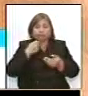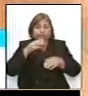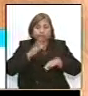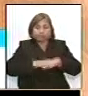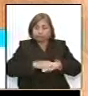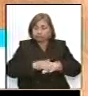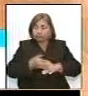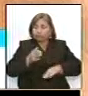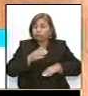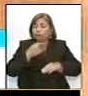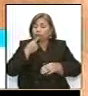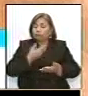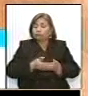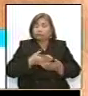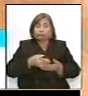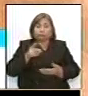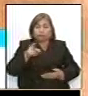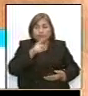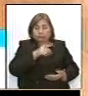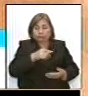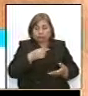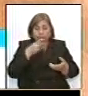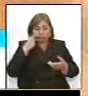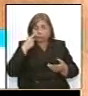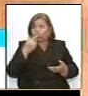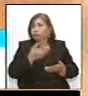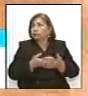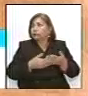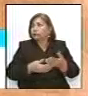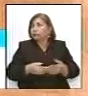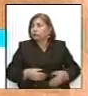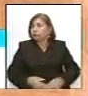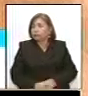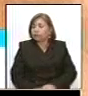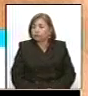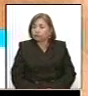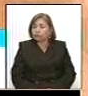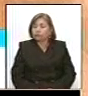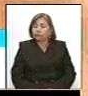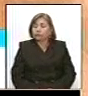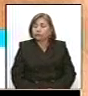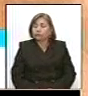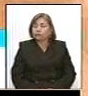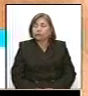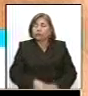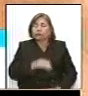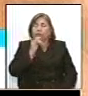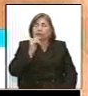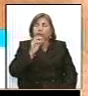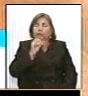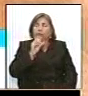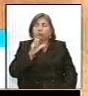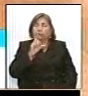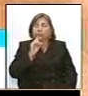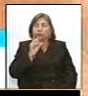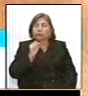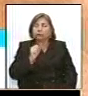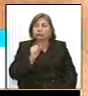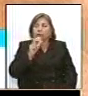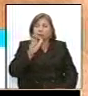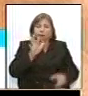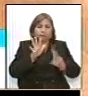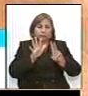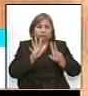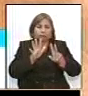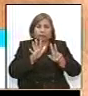presentó un informe pericial que, como ustedes recordarán, fue presentado por el propio perito, por el señor José Luis Carrión Cabrera, que concluye que las 7 firmas